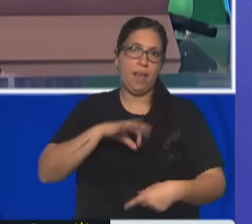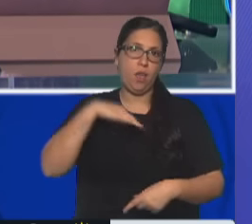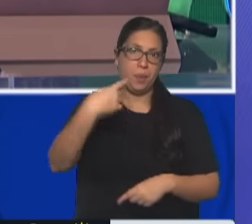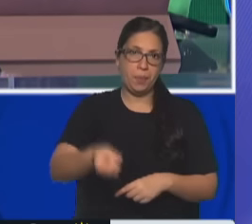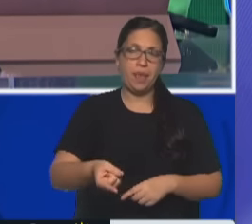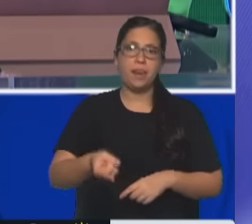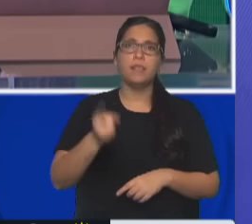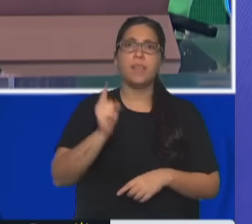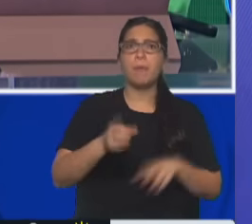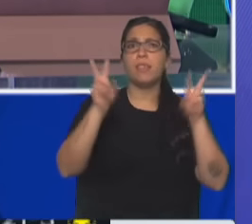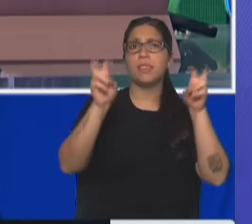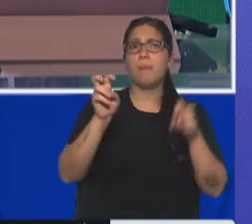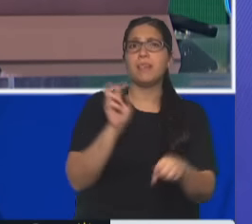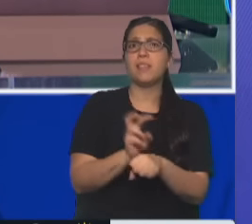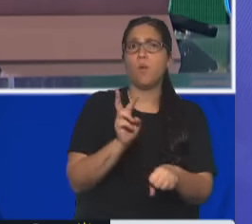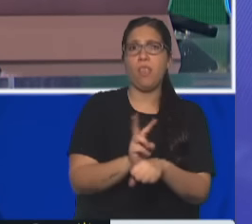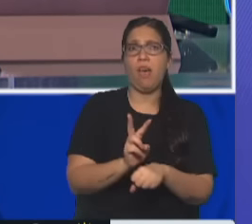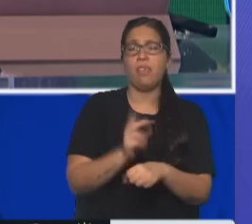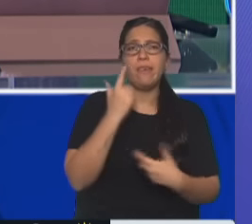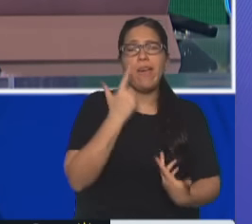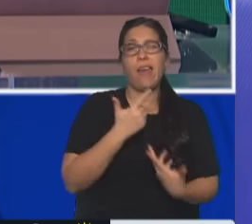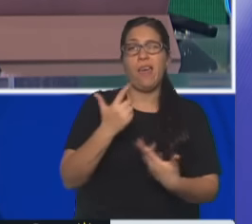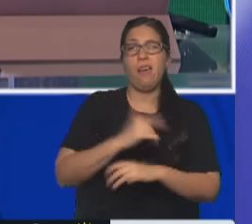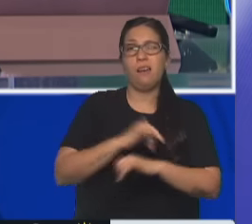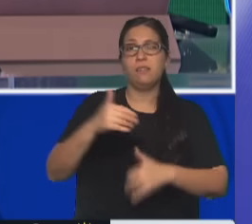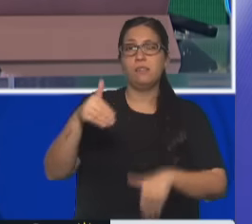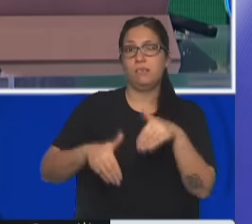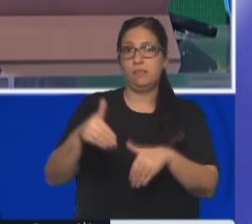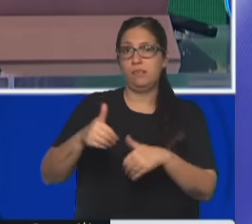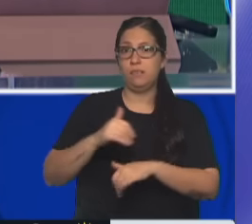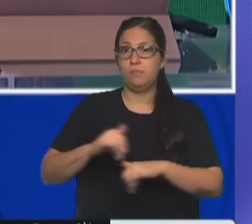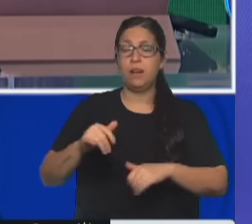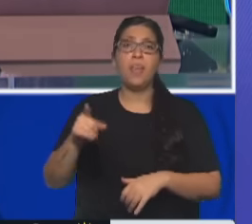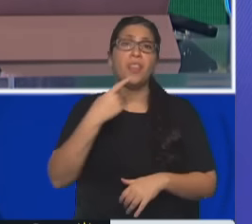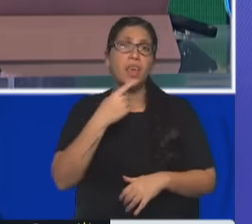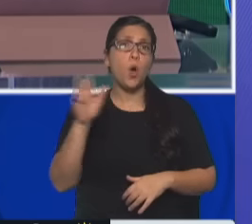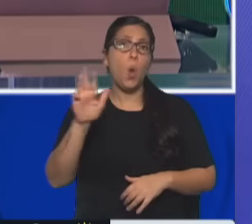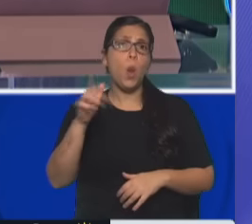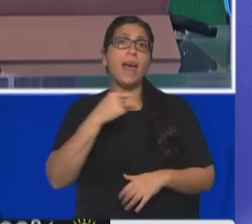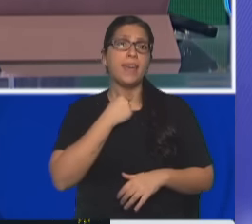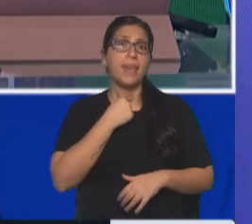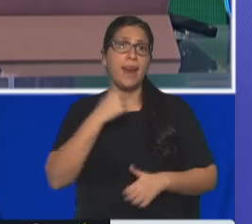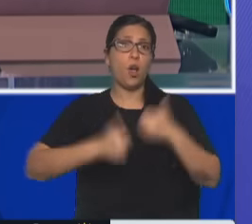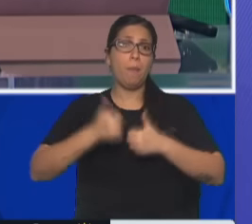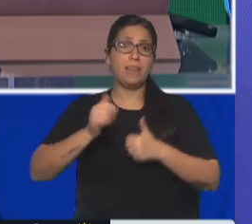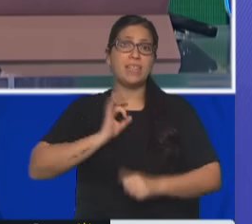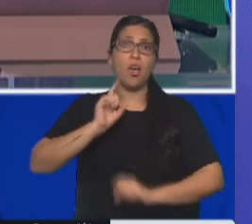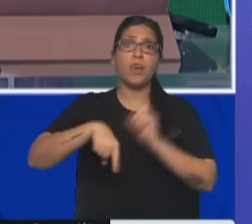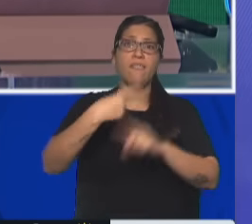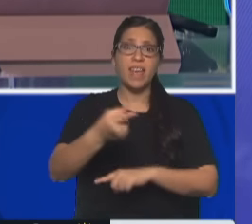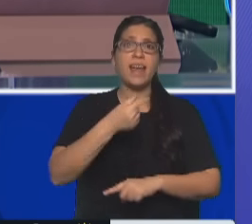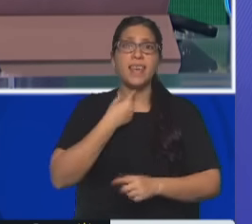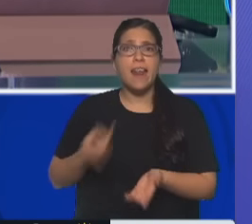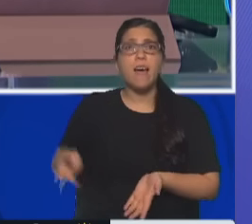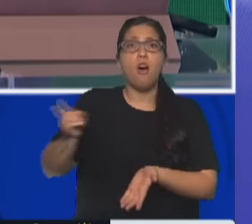seguridad para la elección del año que viene, donde Lula da Silva ya dijo que va a buscar una reelección, dijo que va a ser nuevamente